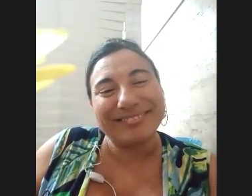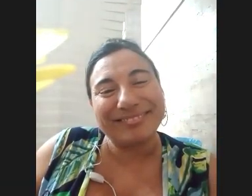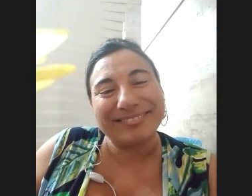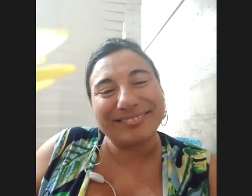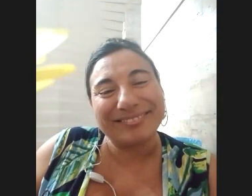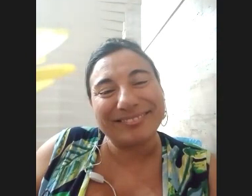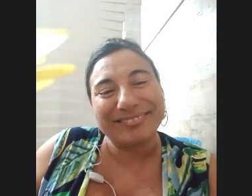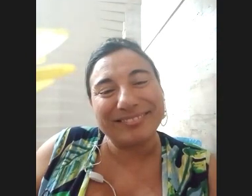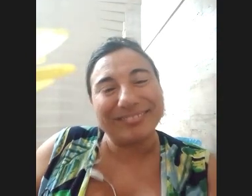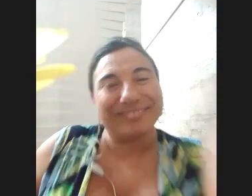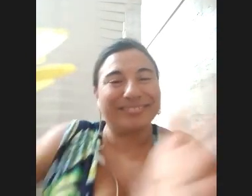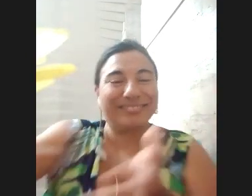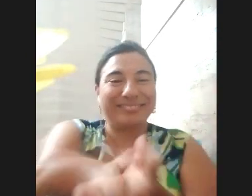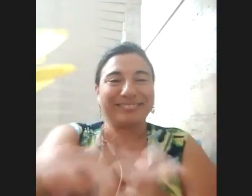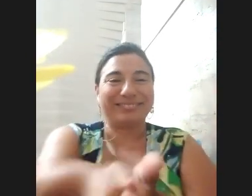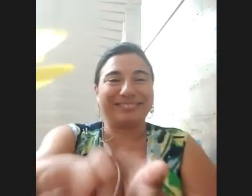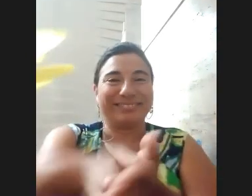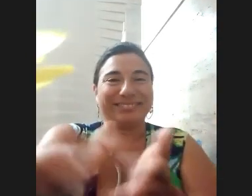bien